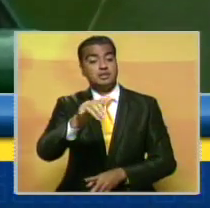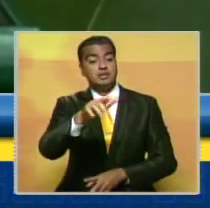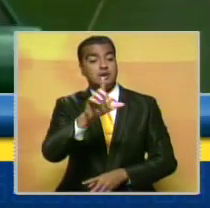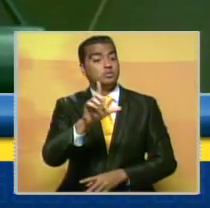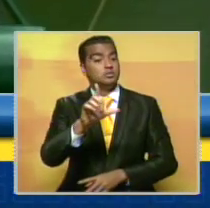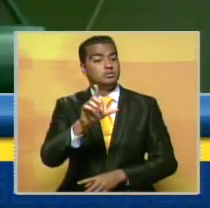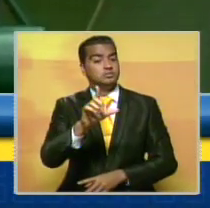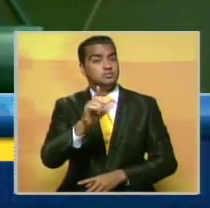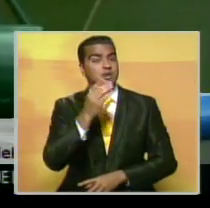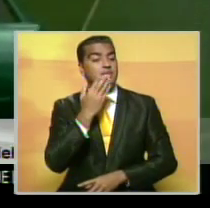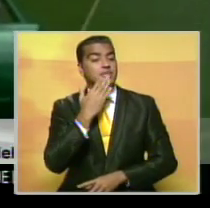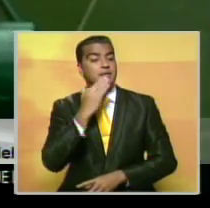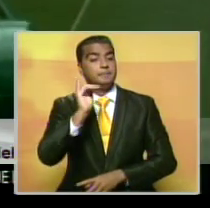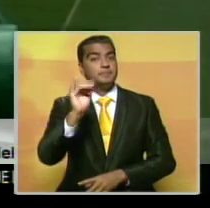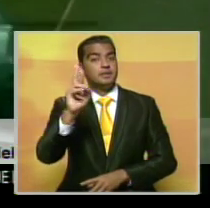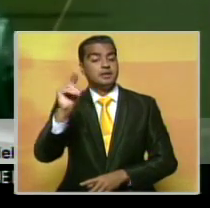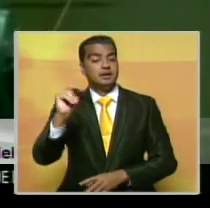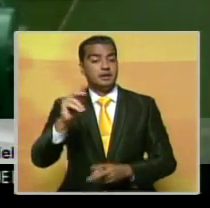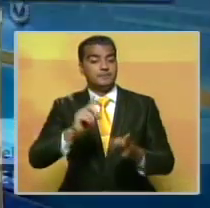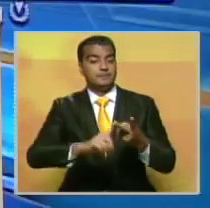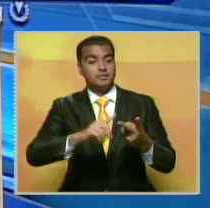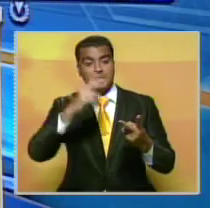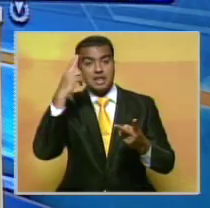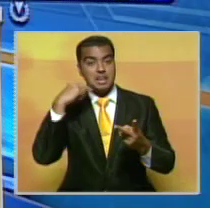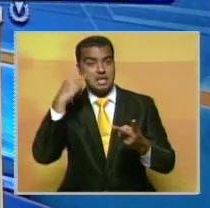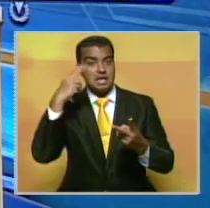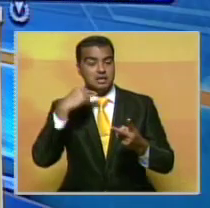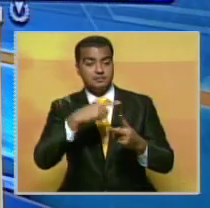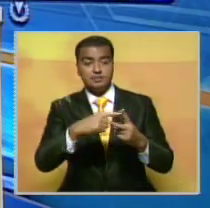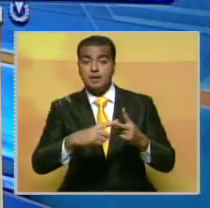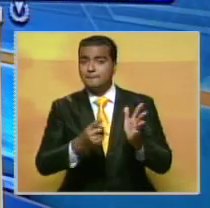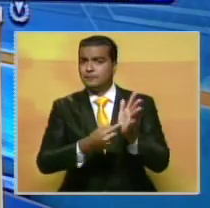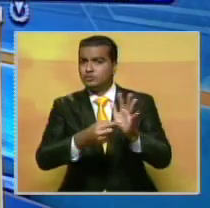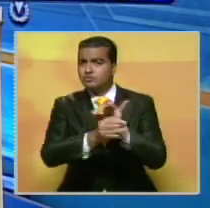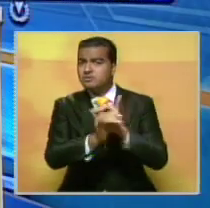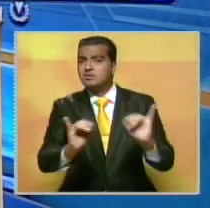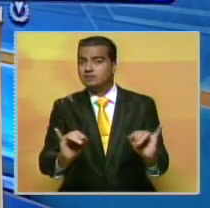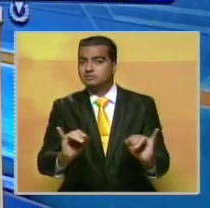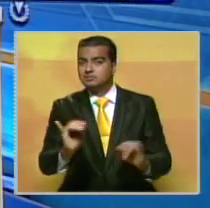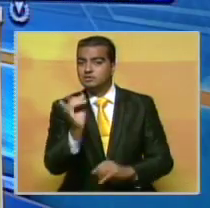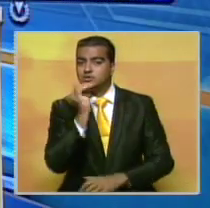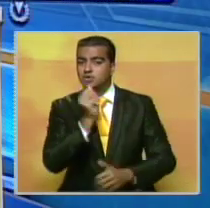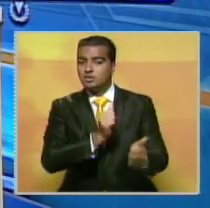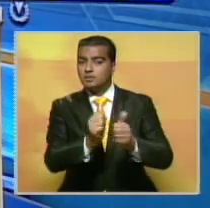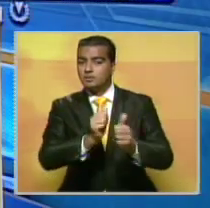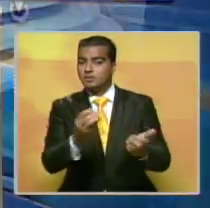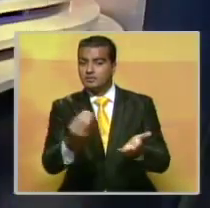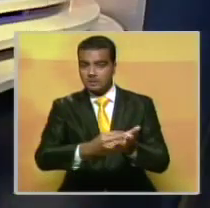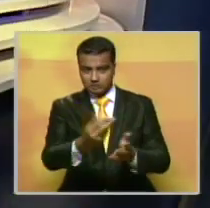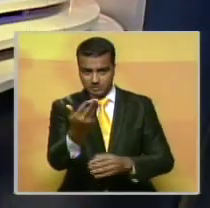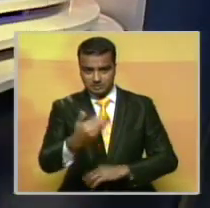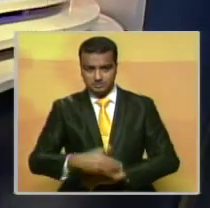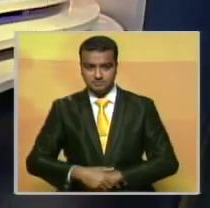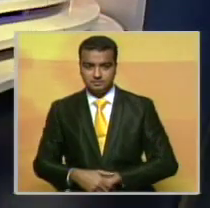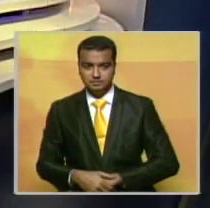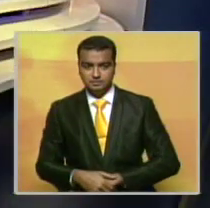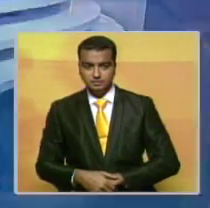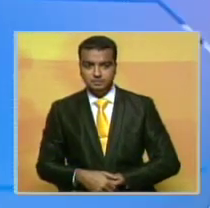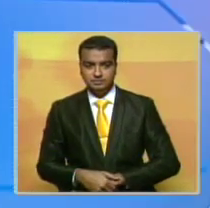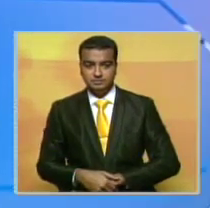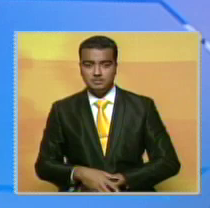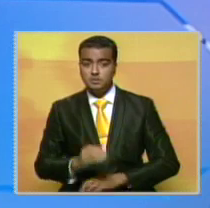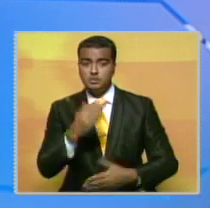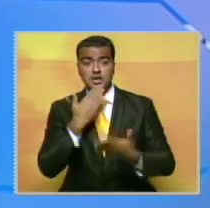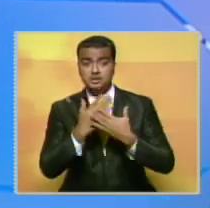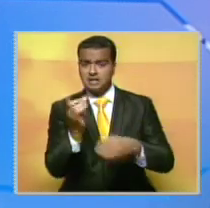entre las selecciones de Irán y Nigeria. Así finalizamos la información deportiva. Hablemos nuevamente con Eduardo. Adelante. Gracias, Jesús.